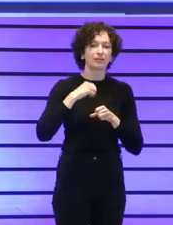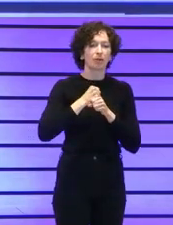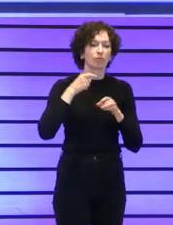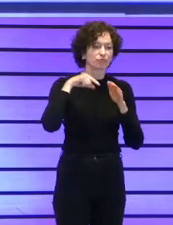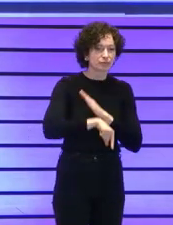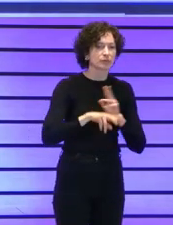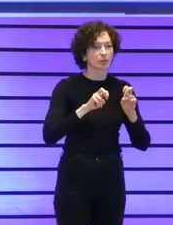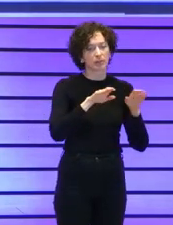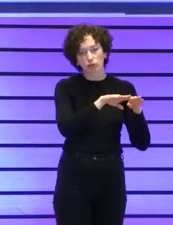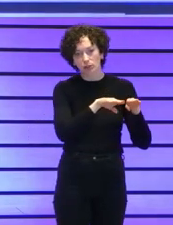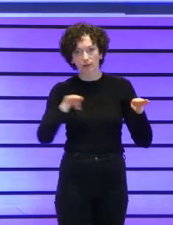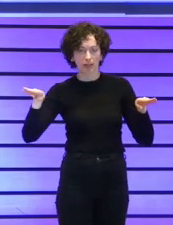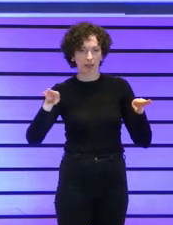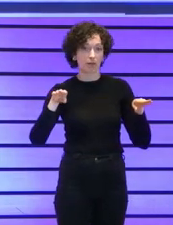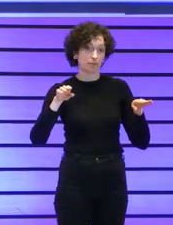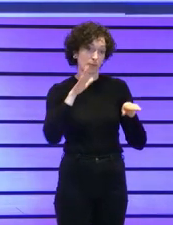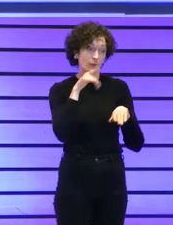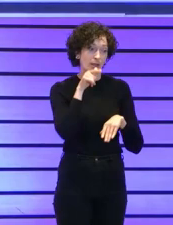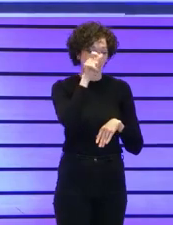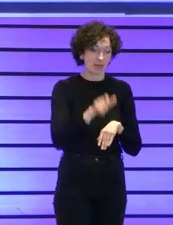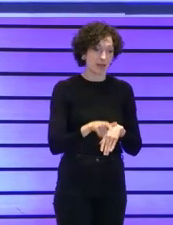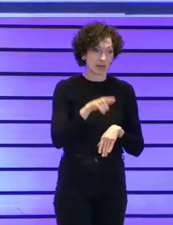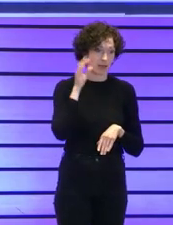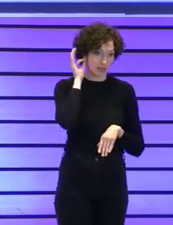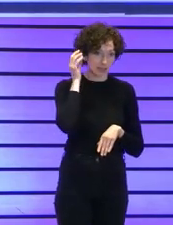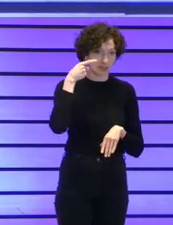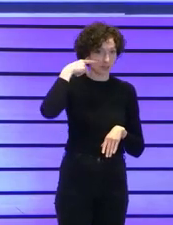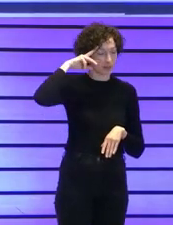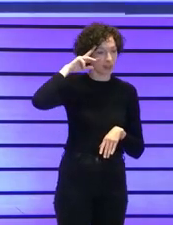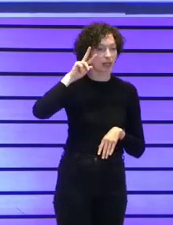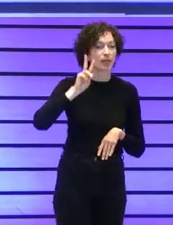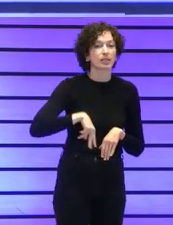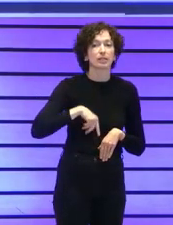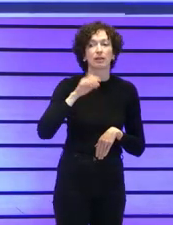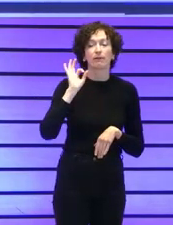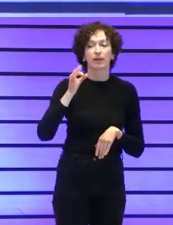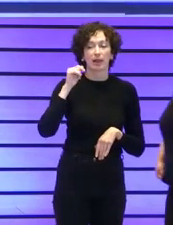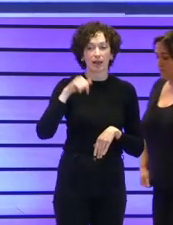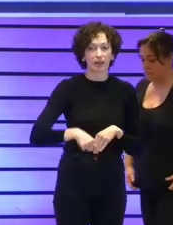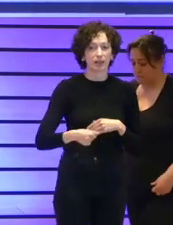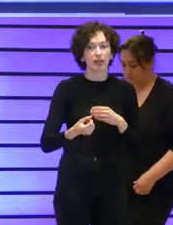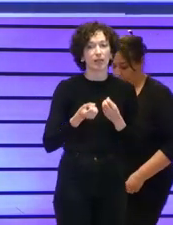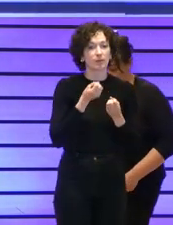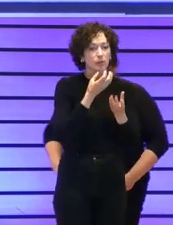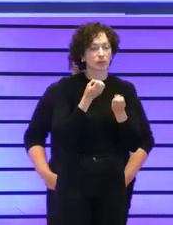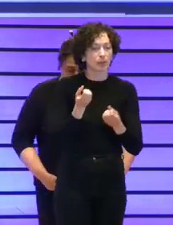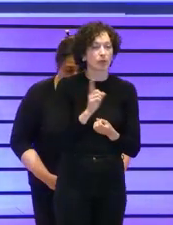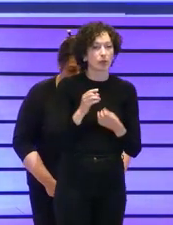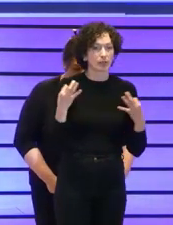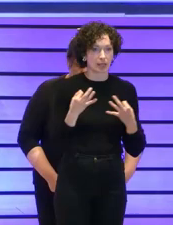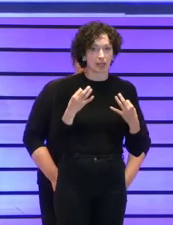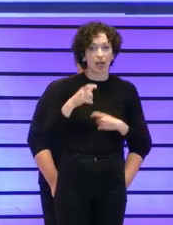la sostenibilidad como experta en la materia. Es verdad, no nos ha dado tiempo de hablarlo aquí, que se necesitan buenos datos por parte de